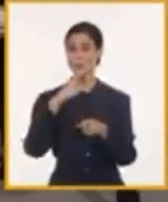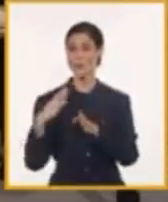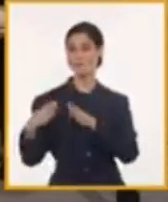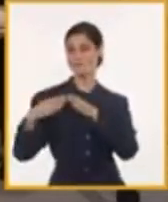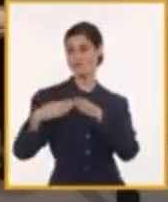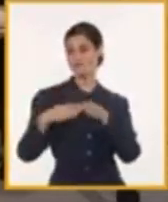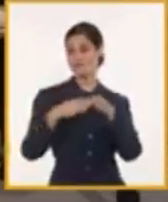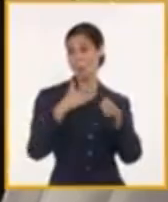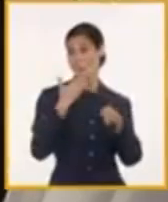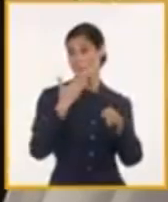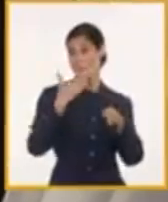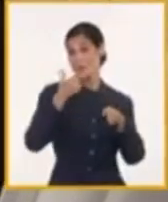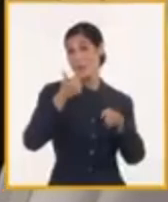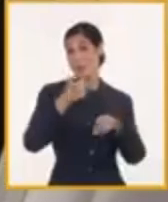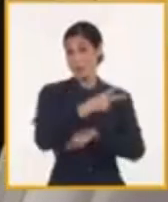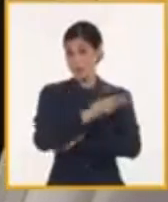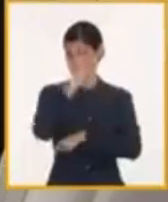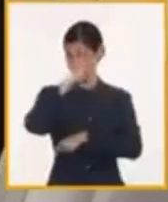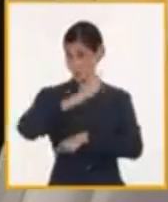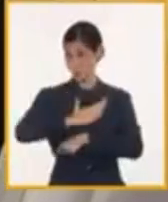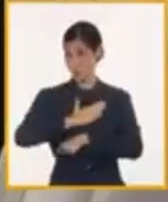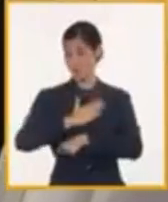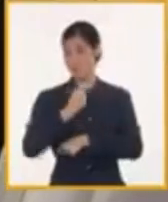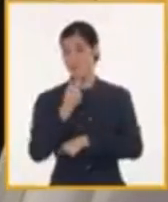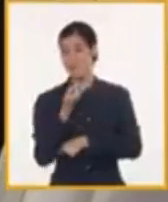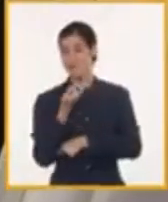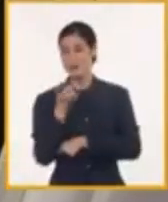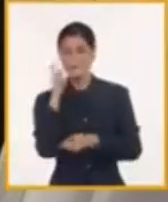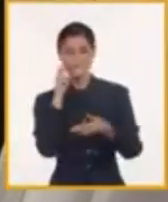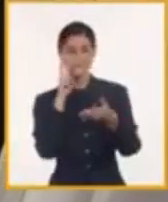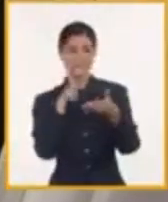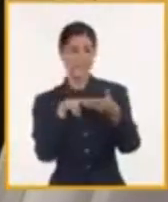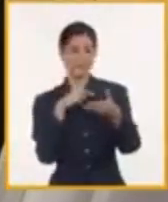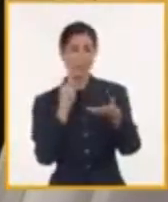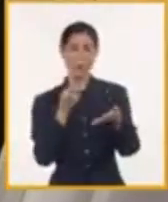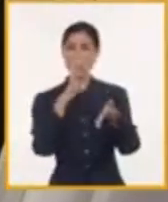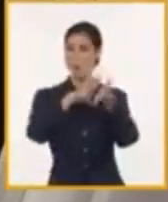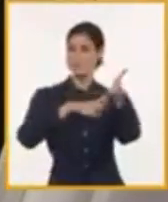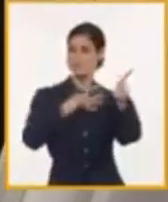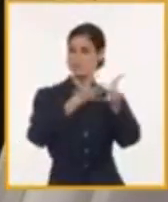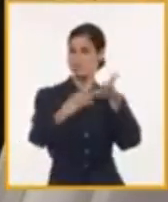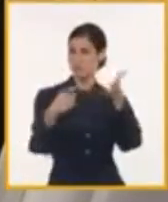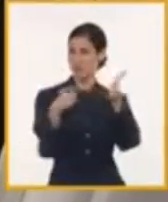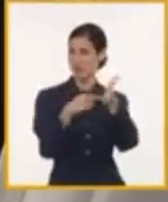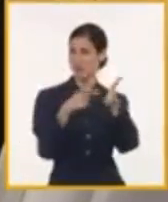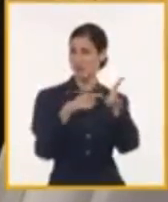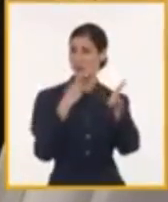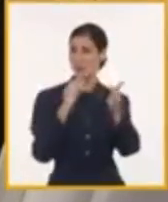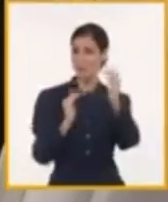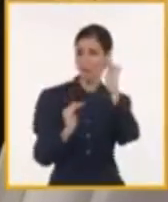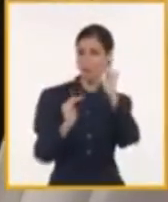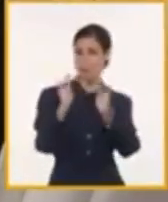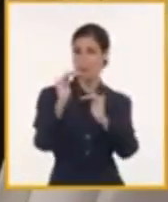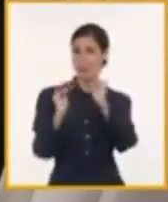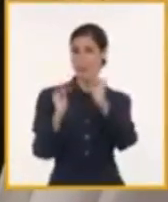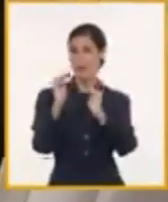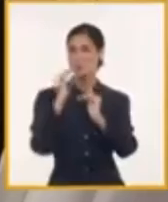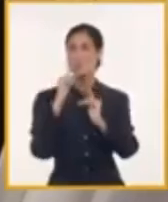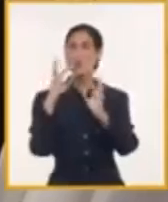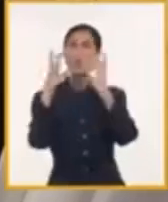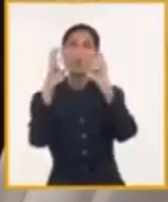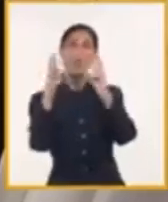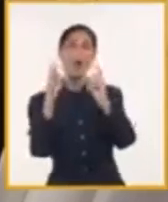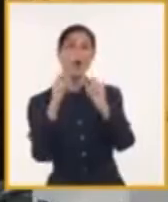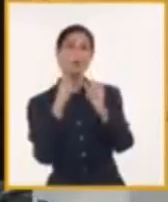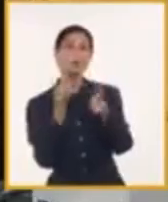que el país tiene. Pero viendo el balance de lo que se está produciendo hoy, ¿qué por ciento se destina a la exportación, qué por ciento se destina al turismo y cuánto